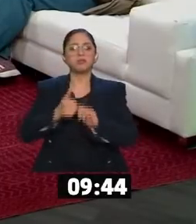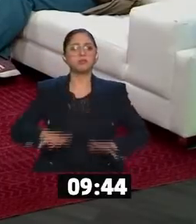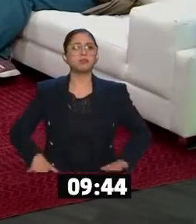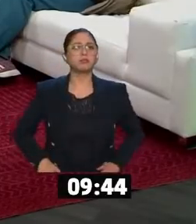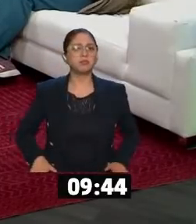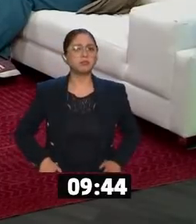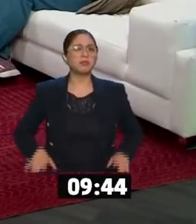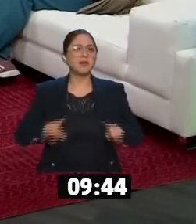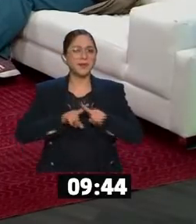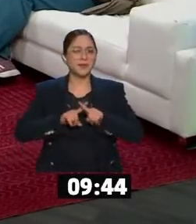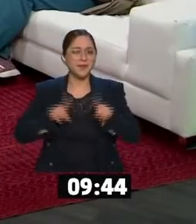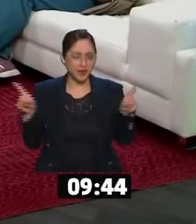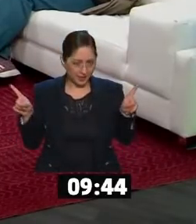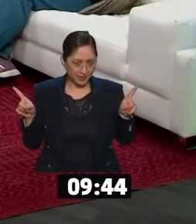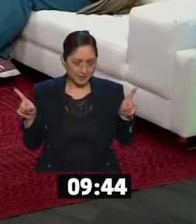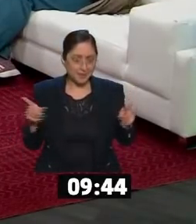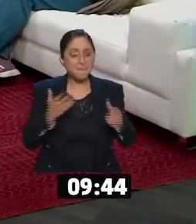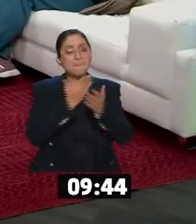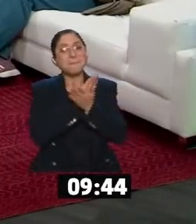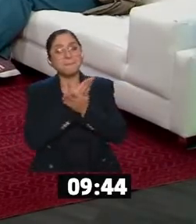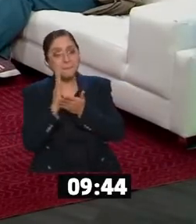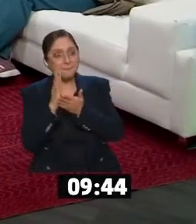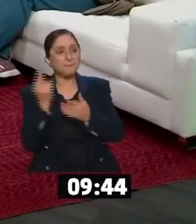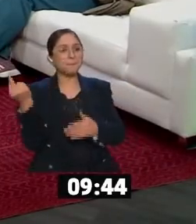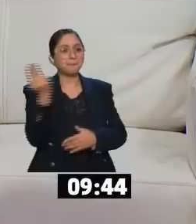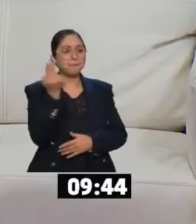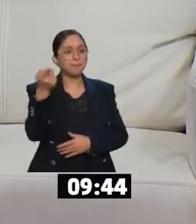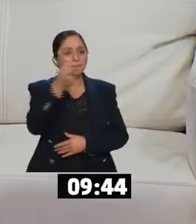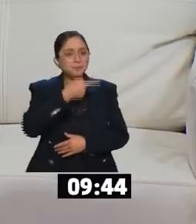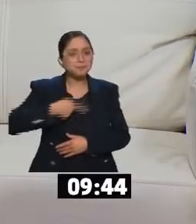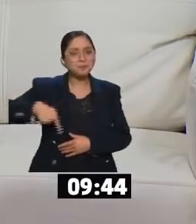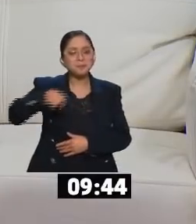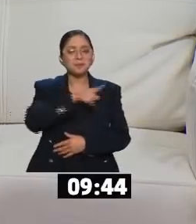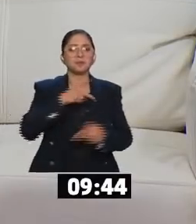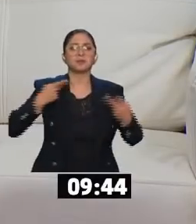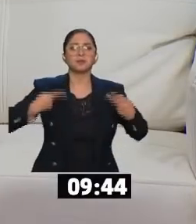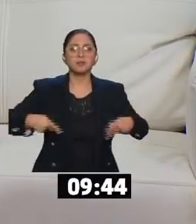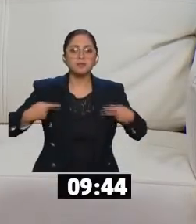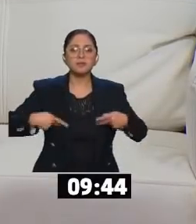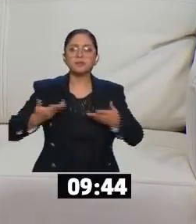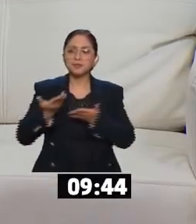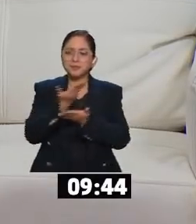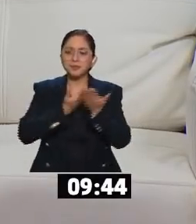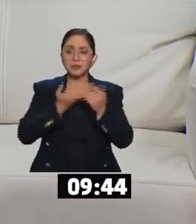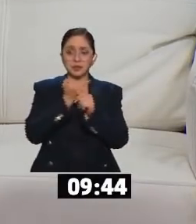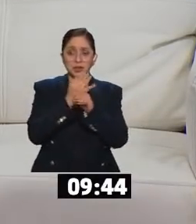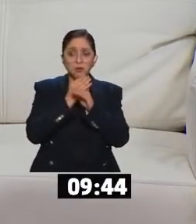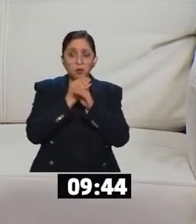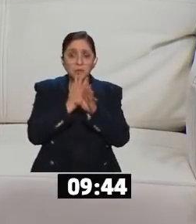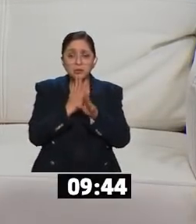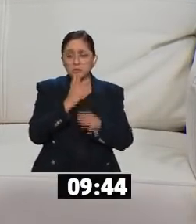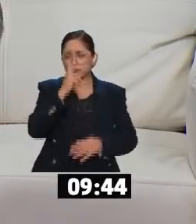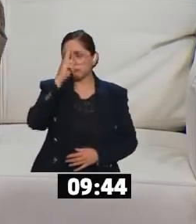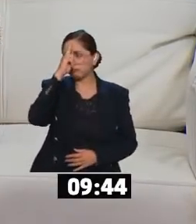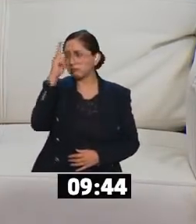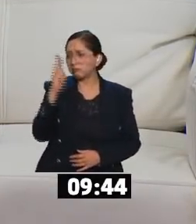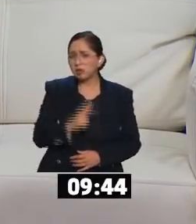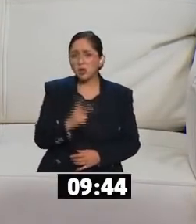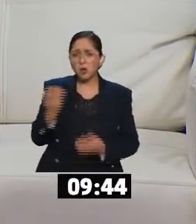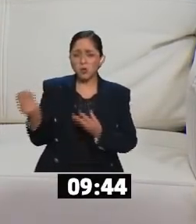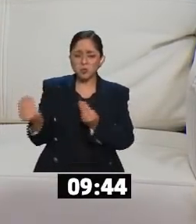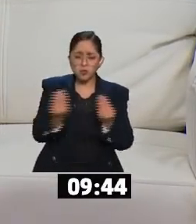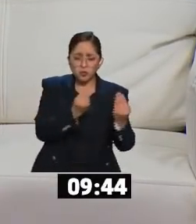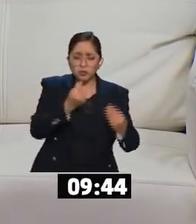cuestión, esta necesidad de convivencia, ¿no? O sea, digo, los datos son terribles. No, los intentos de suicidio. Claro,